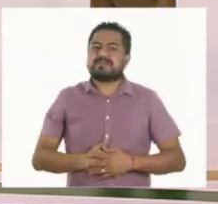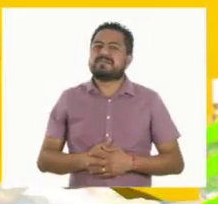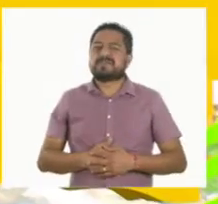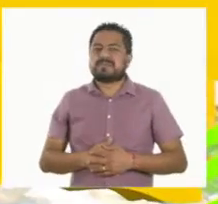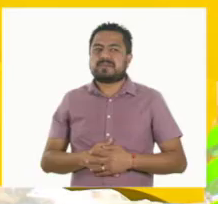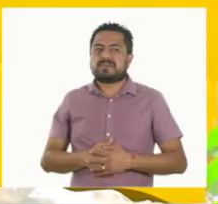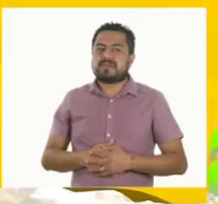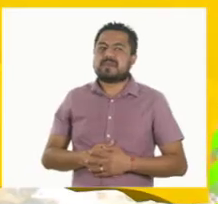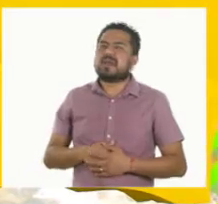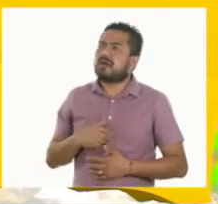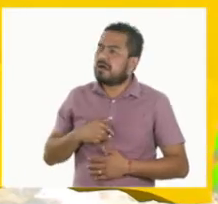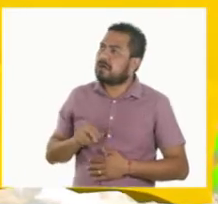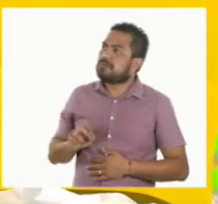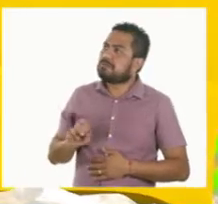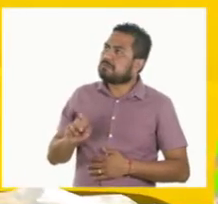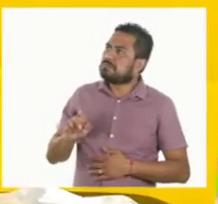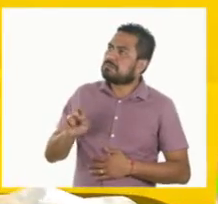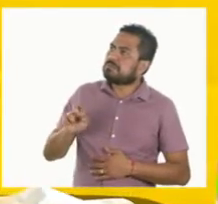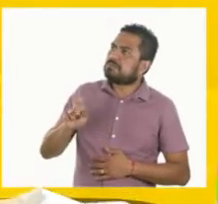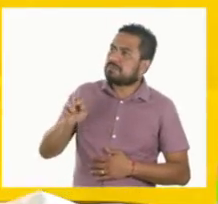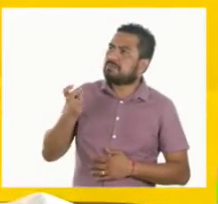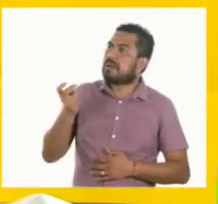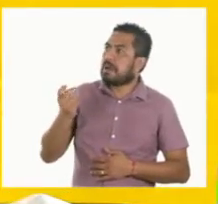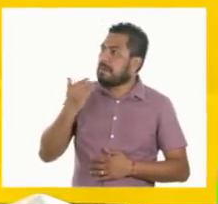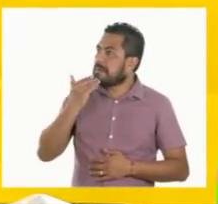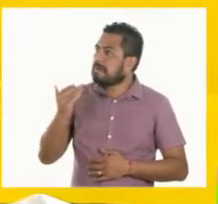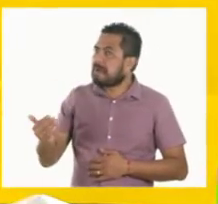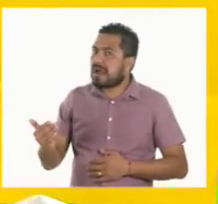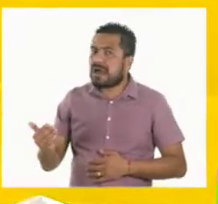Uno camina, otro camina. ¡Exacto!